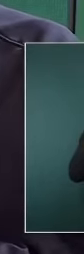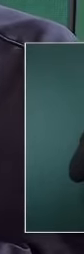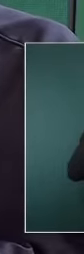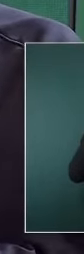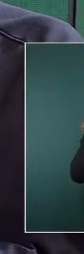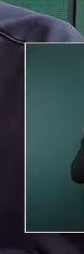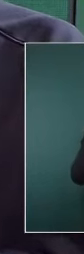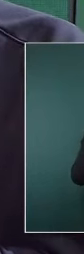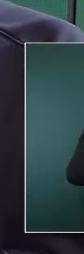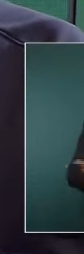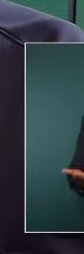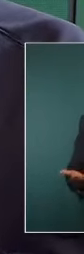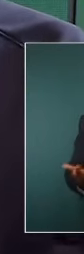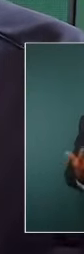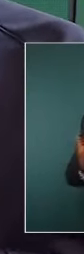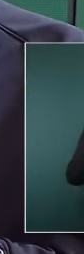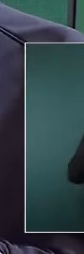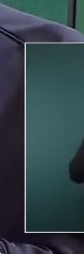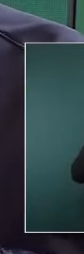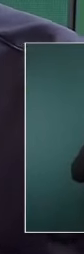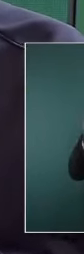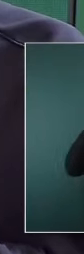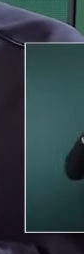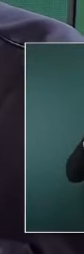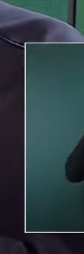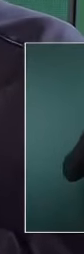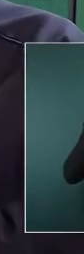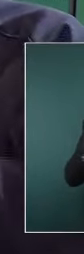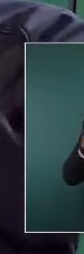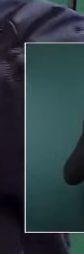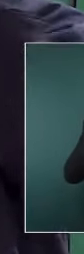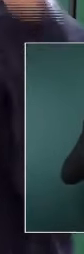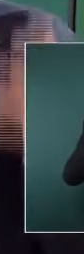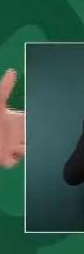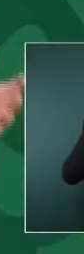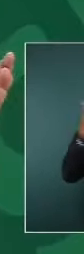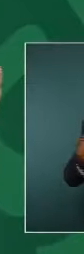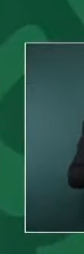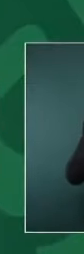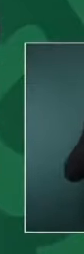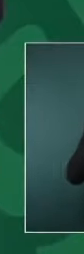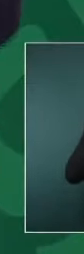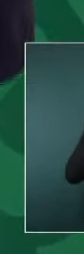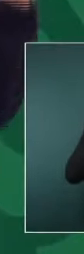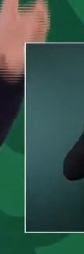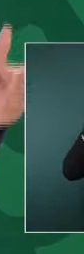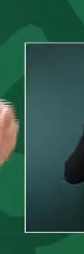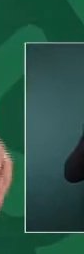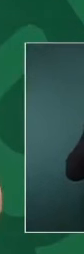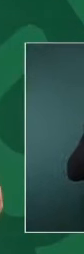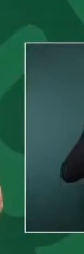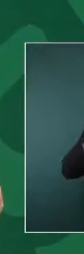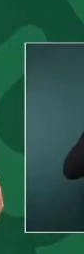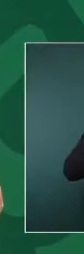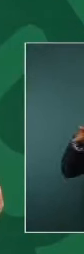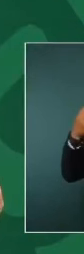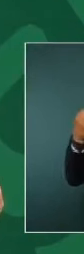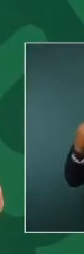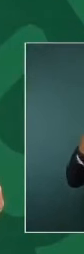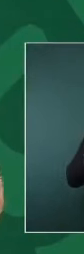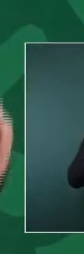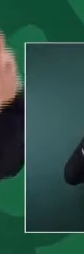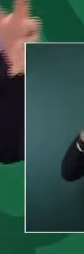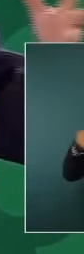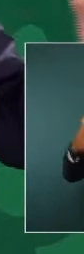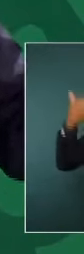Por eso digo, benditas redes sociales, porque ahora ya es otro asunto, pero imagínense en aquel entonces